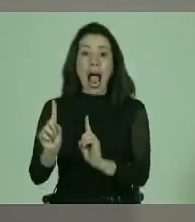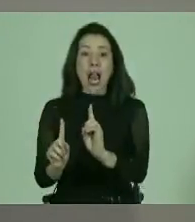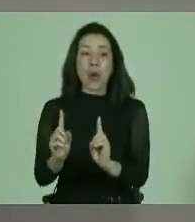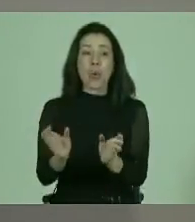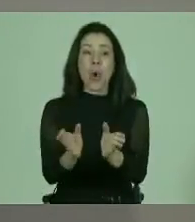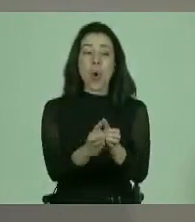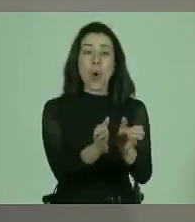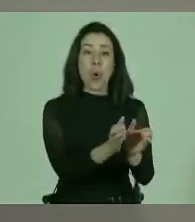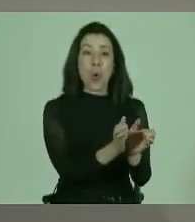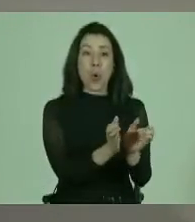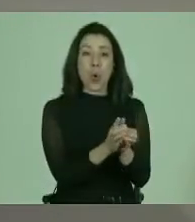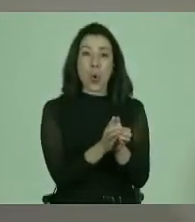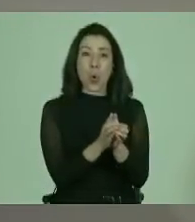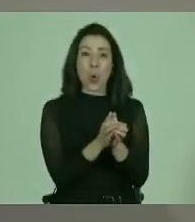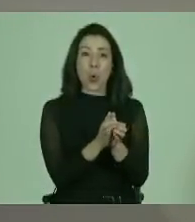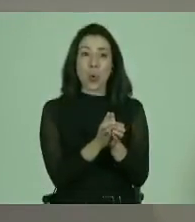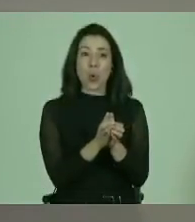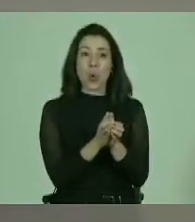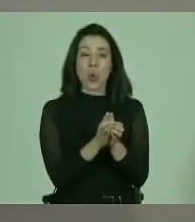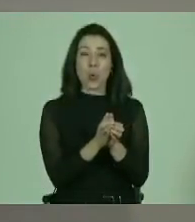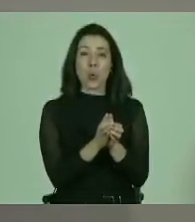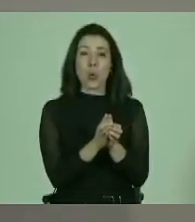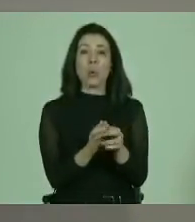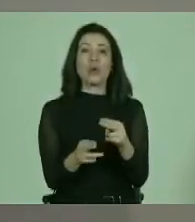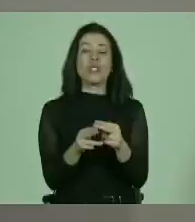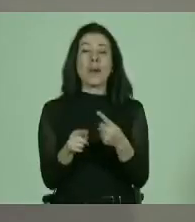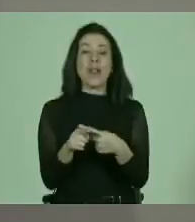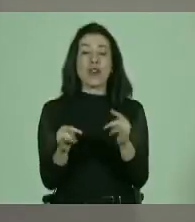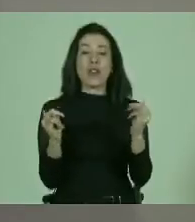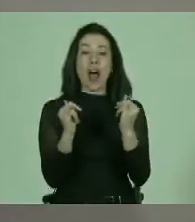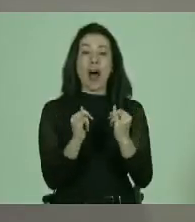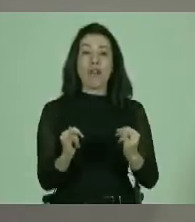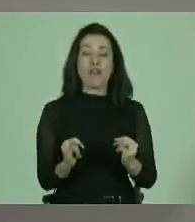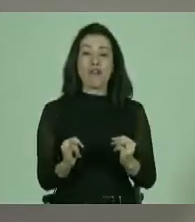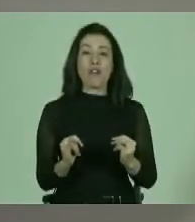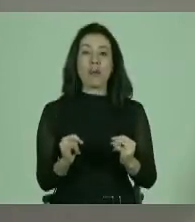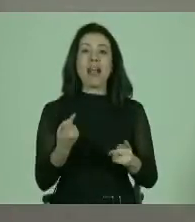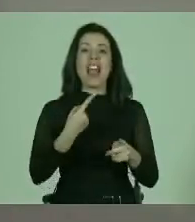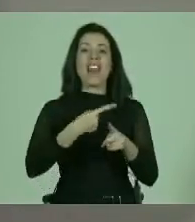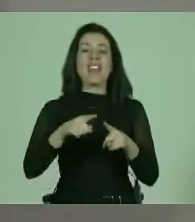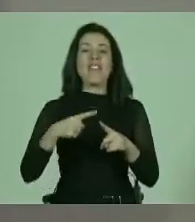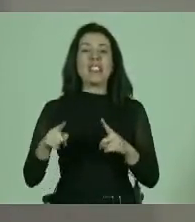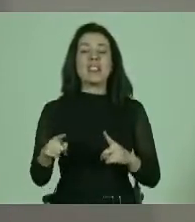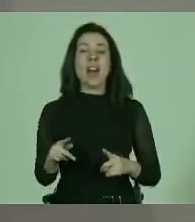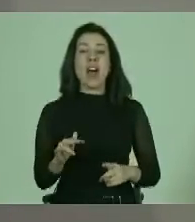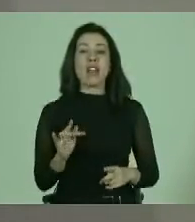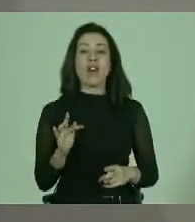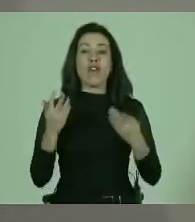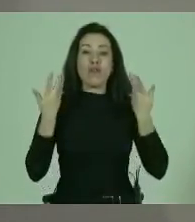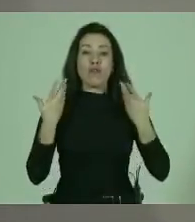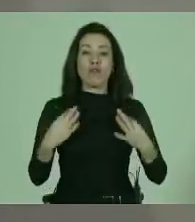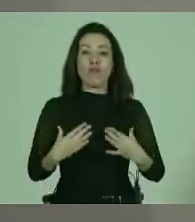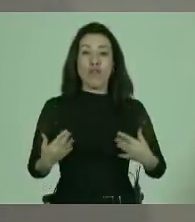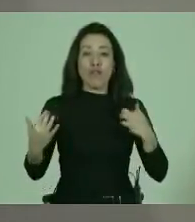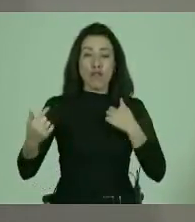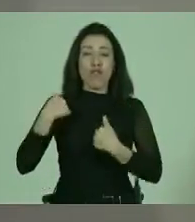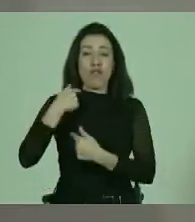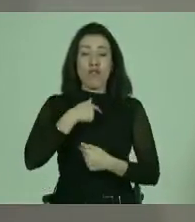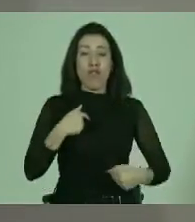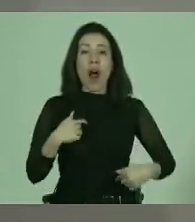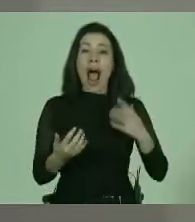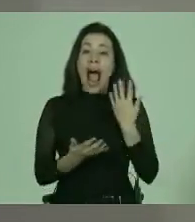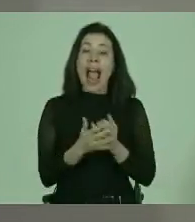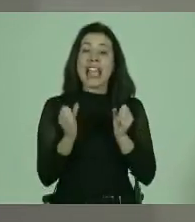no denominan de otra manera que diversidad funcional entendiendo que hay unas capacidades